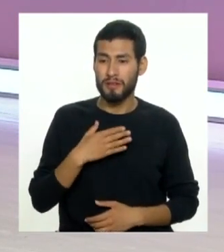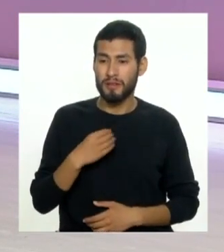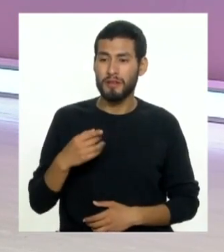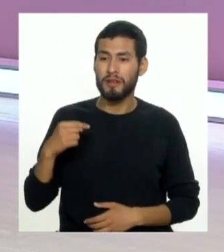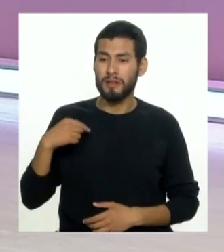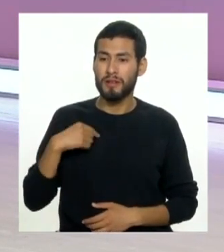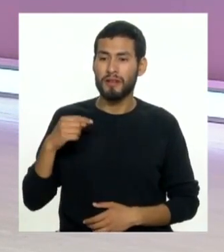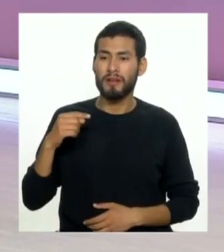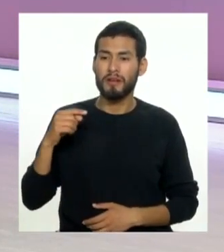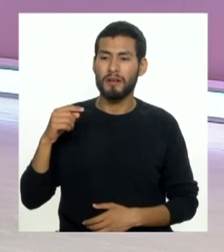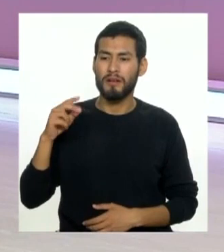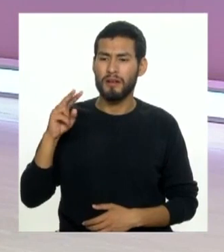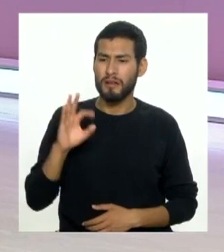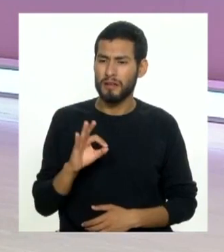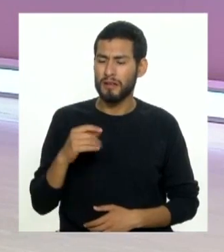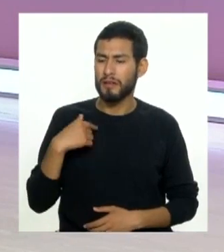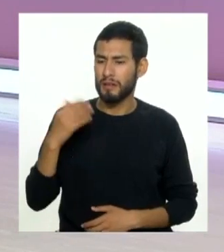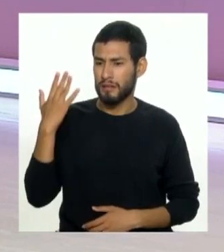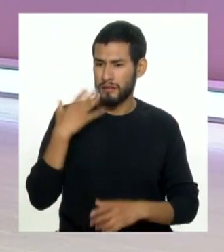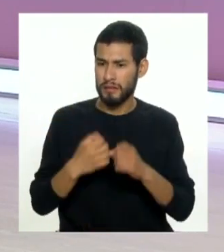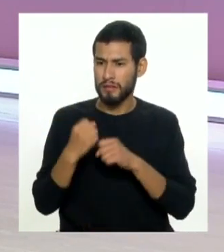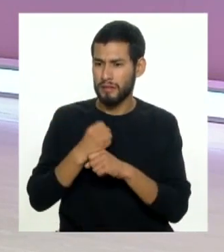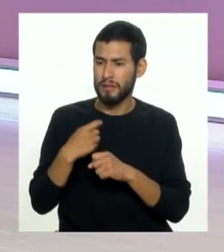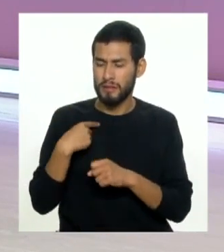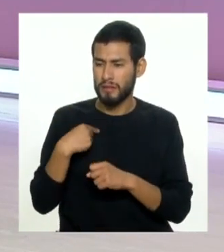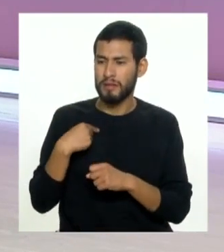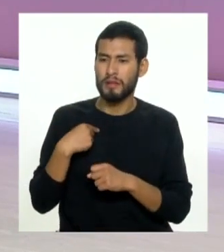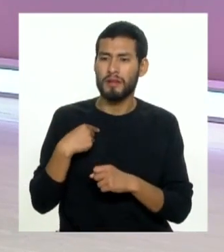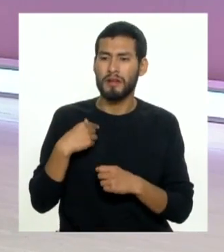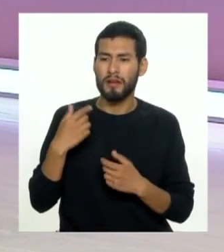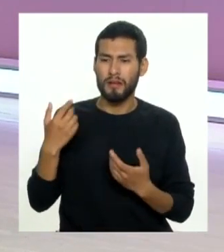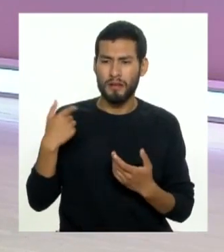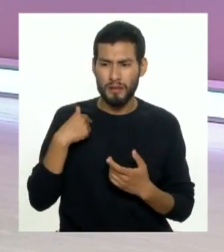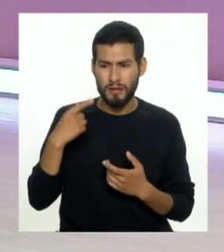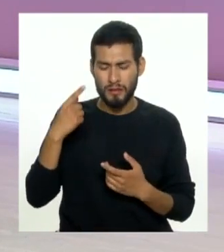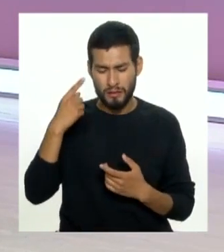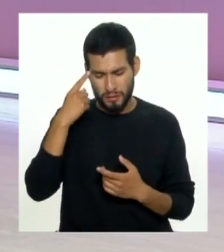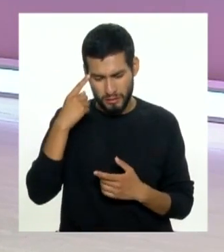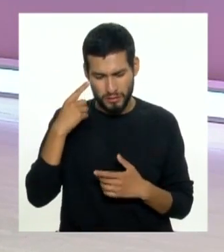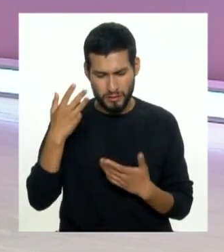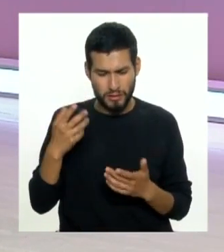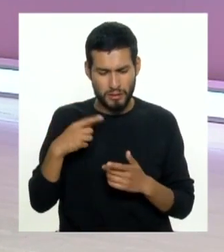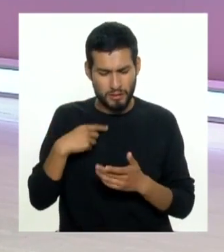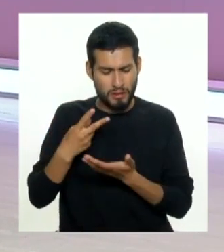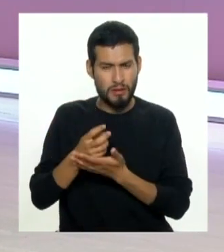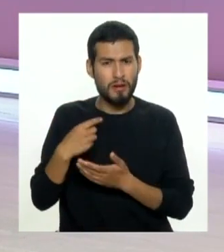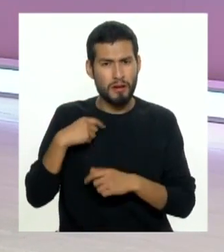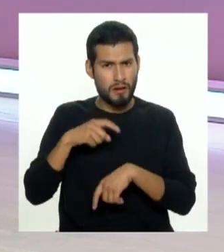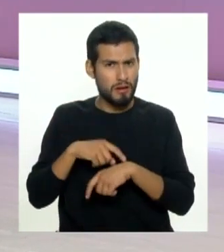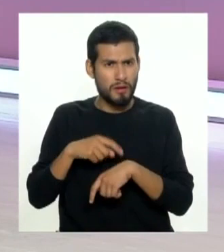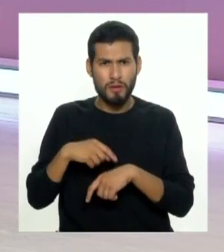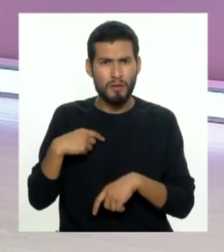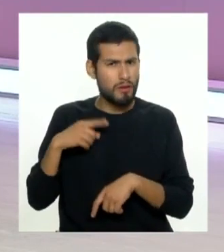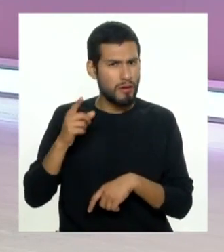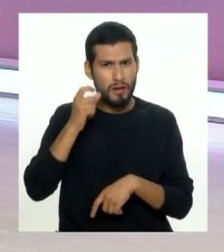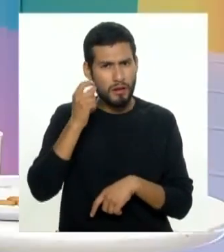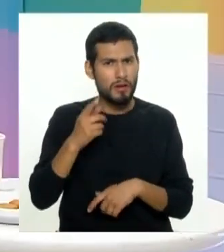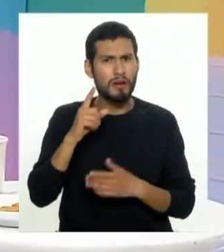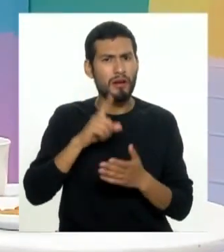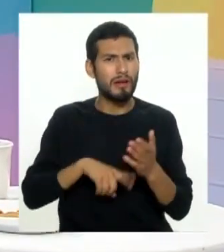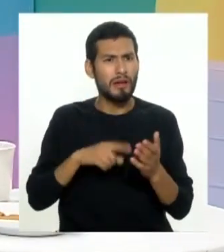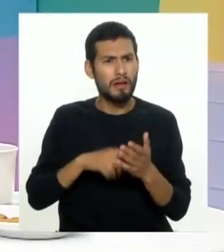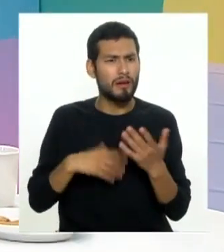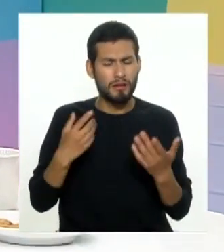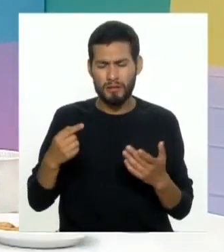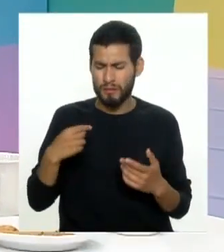y hace 5 años me ha dado las convulsiones. Hasta el momento no entiendo a qué se